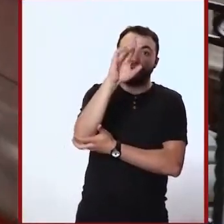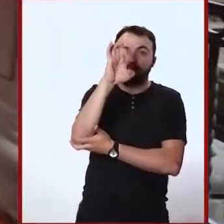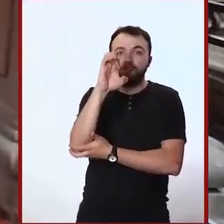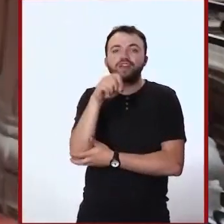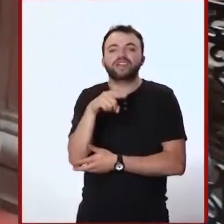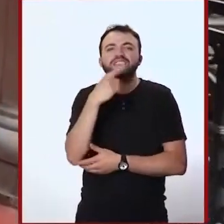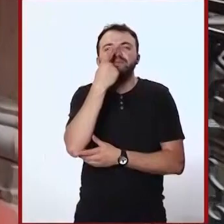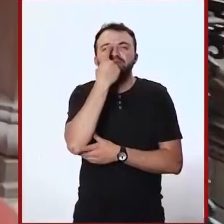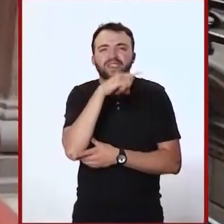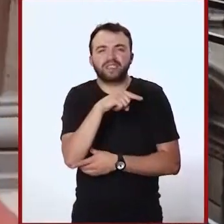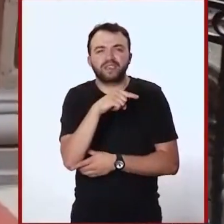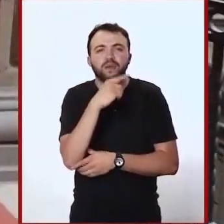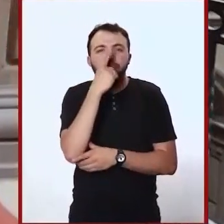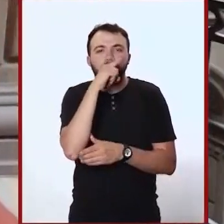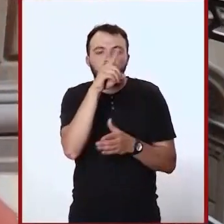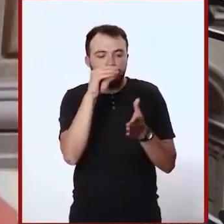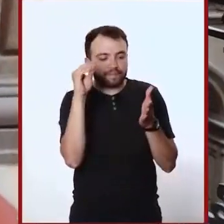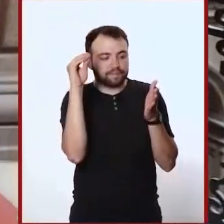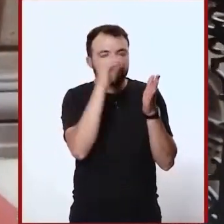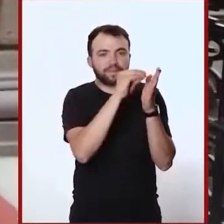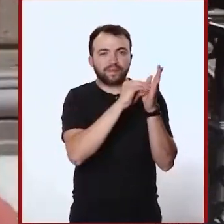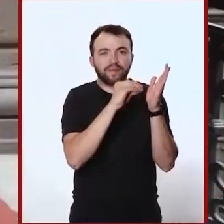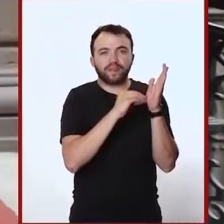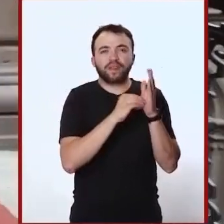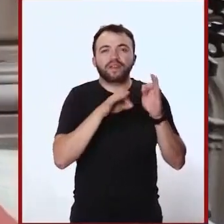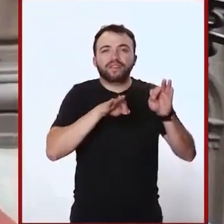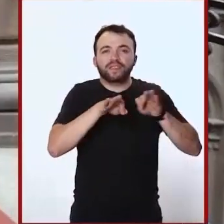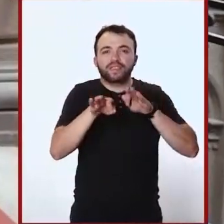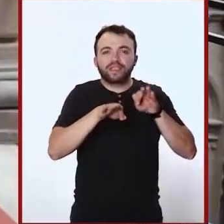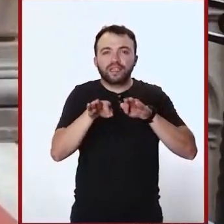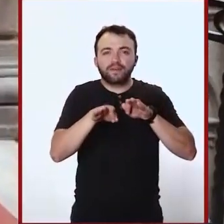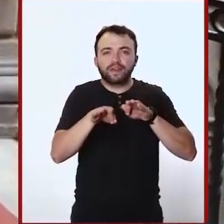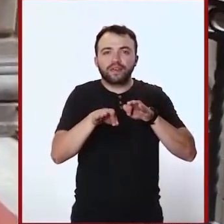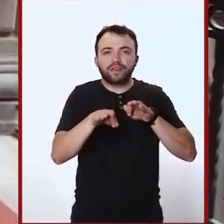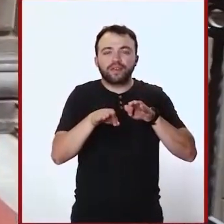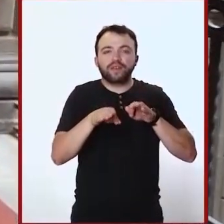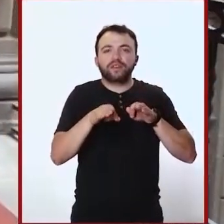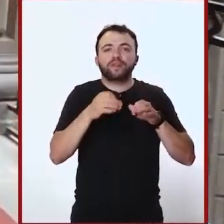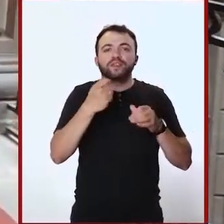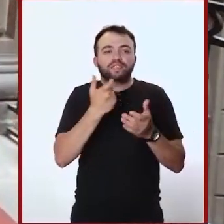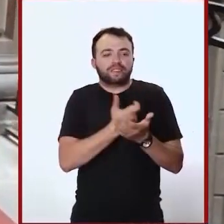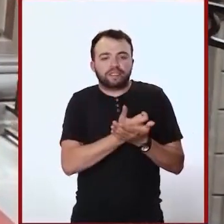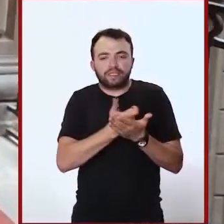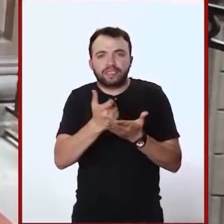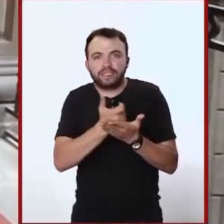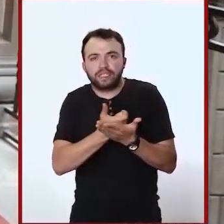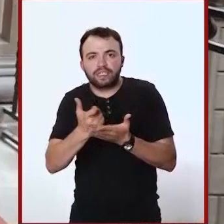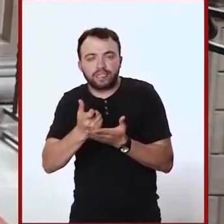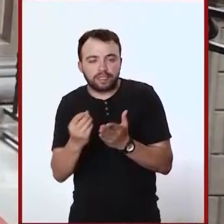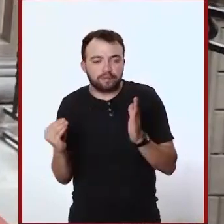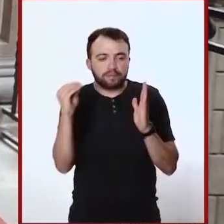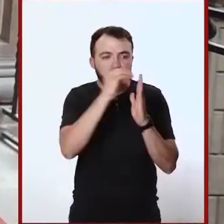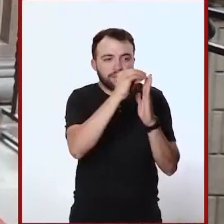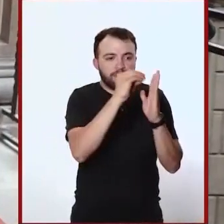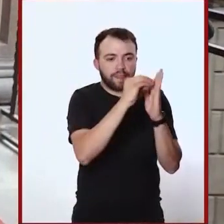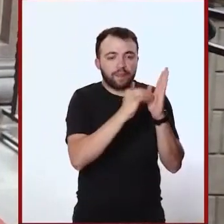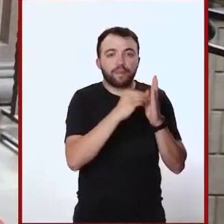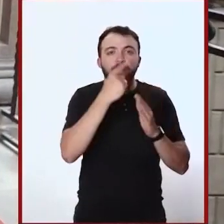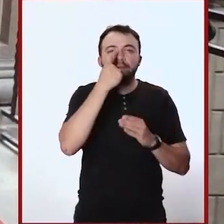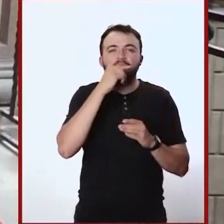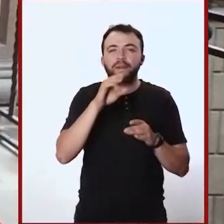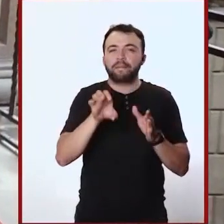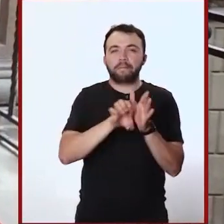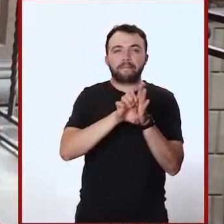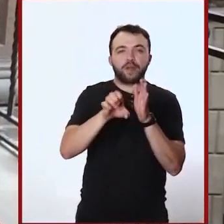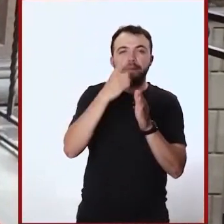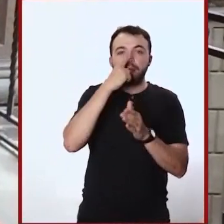la administración de las aportaciones de los trabajadores por medio de cuentas individuales, es decir, donde guardar